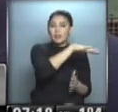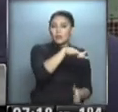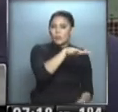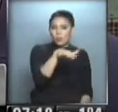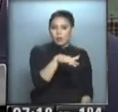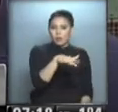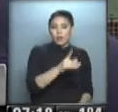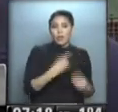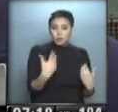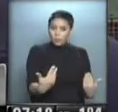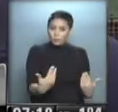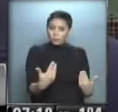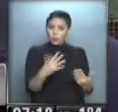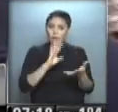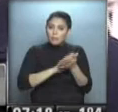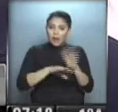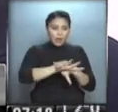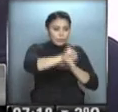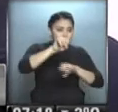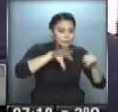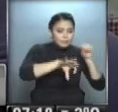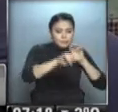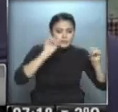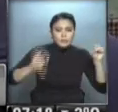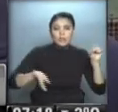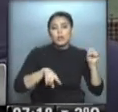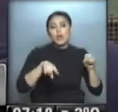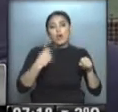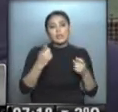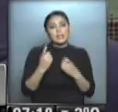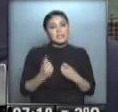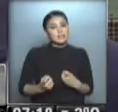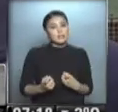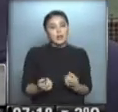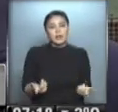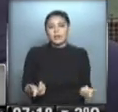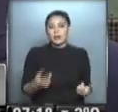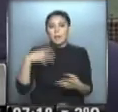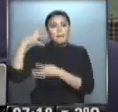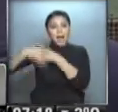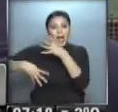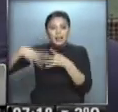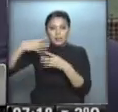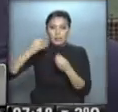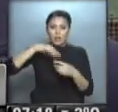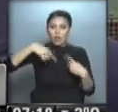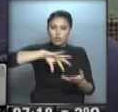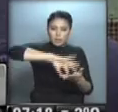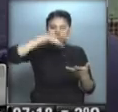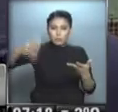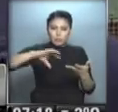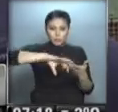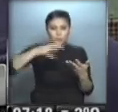porque hay veces que se puede hacer de manera manual, hay otras donde ya es necesario el recurso de maquinaria,